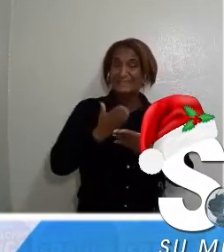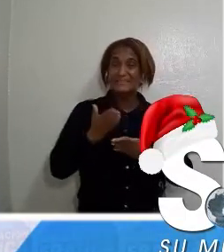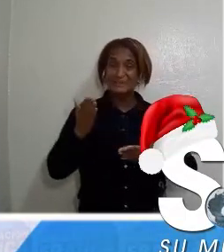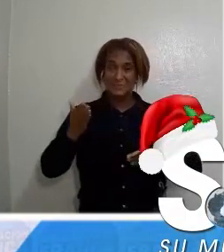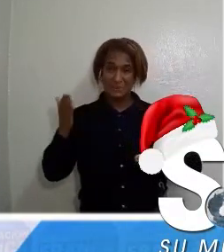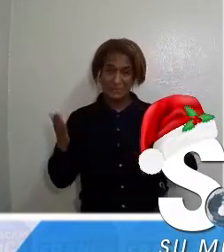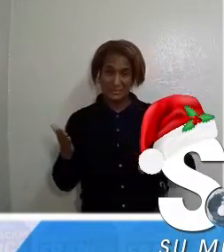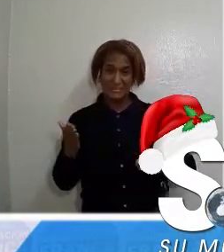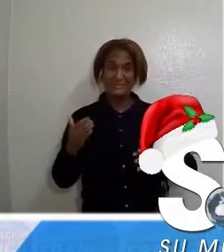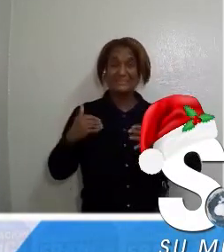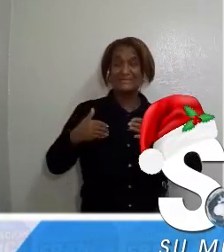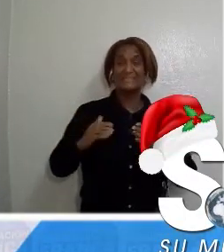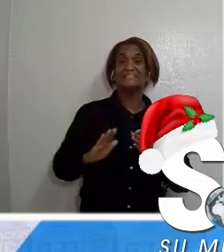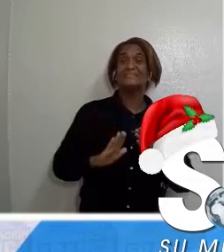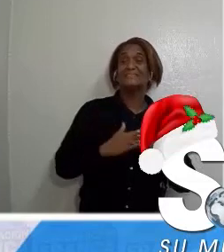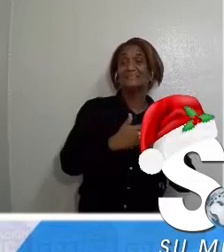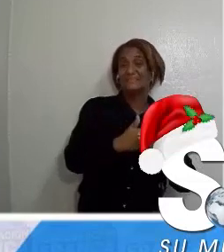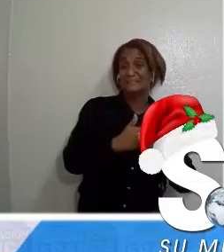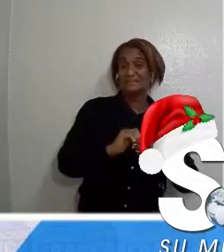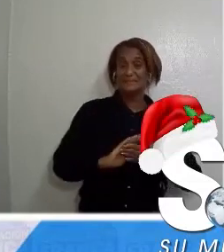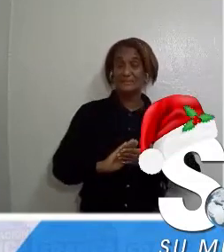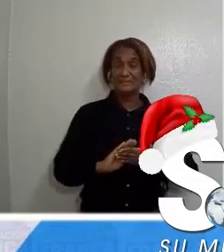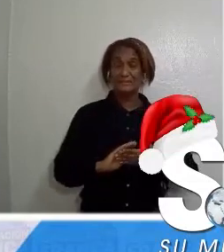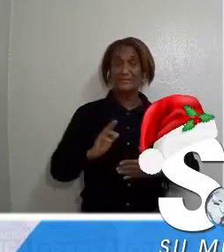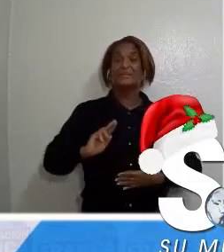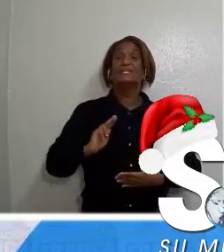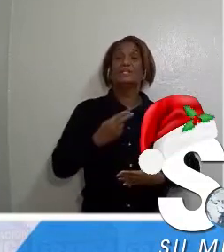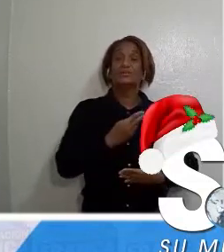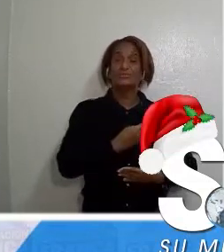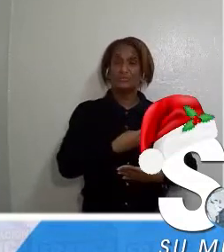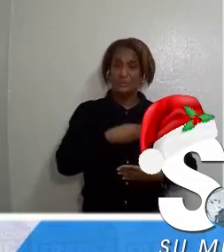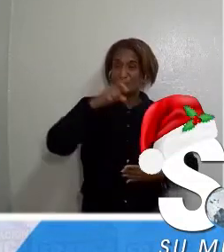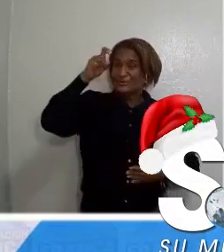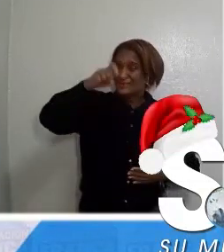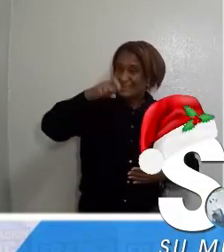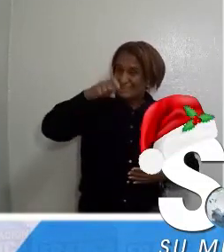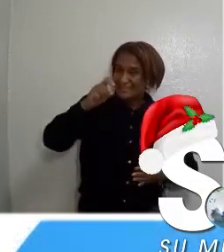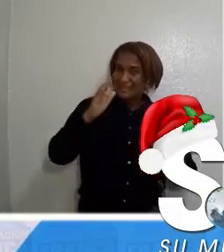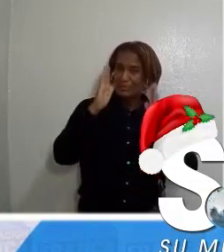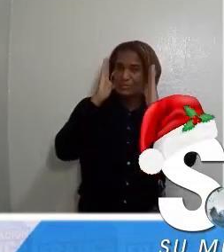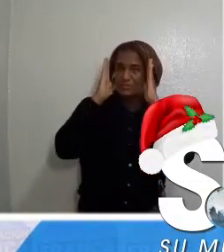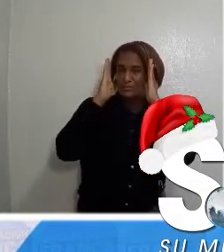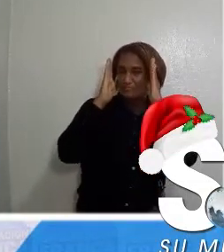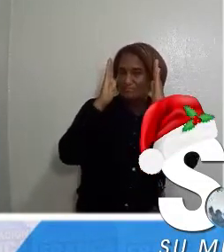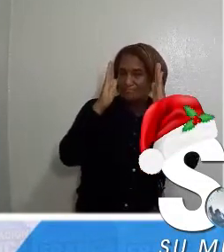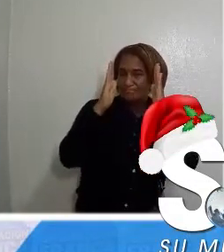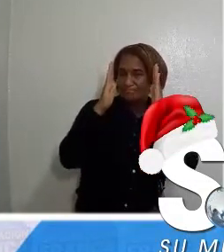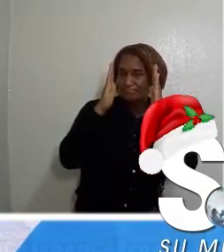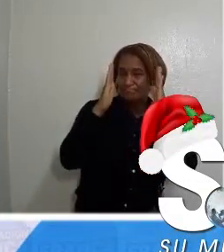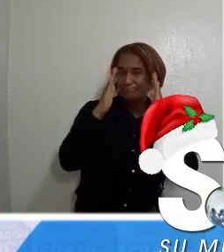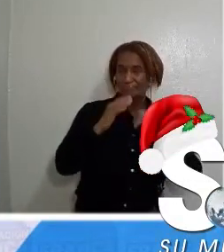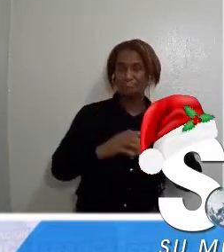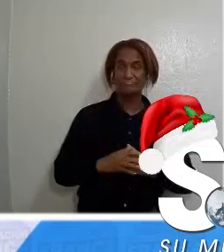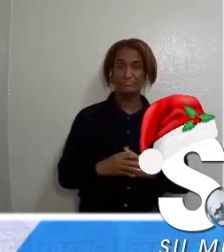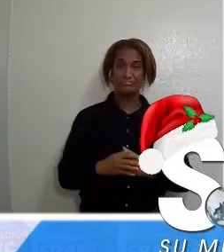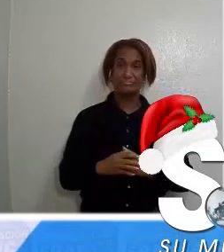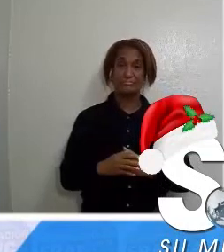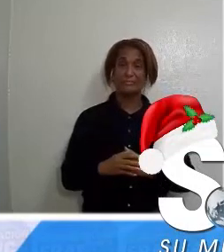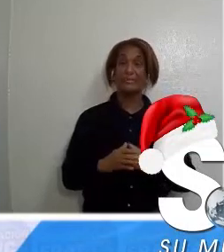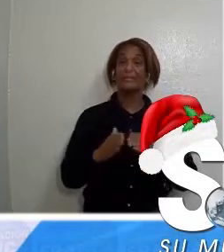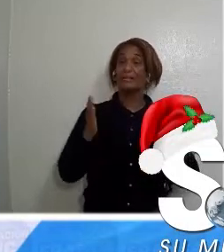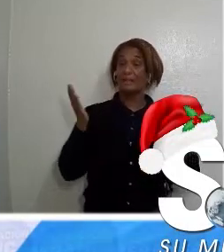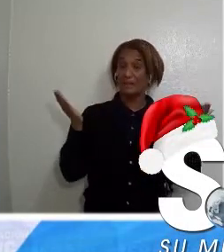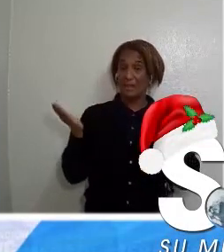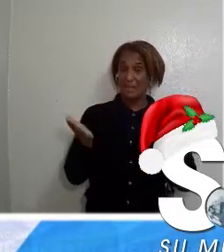críticas que que vertidas que sin duda alguna pues se apoyan